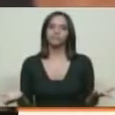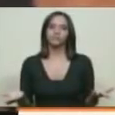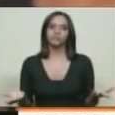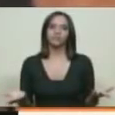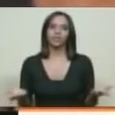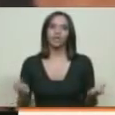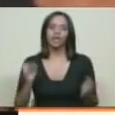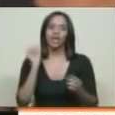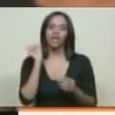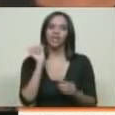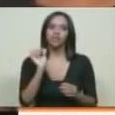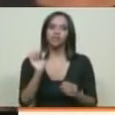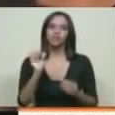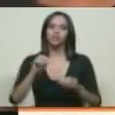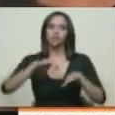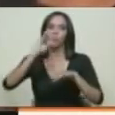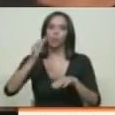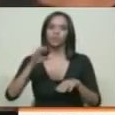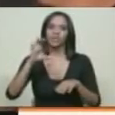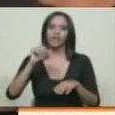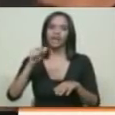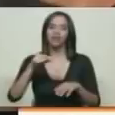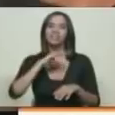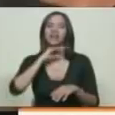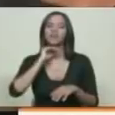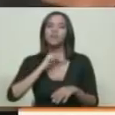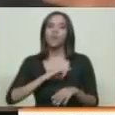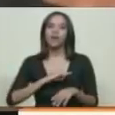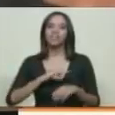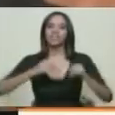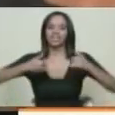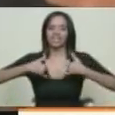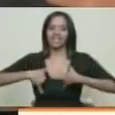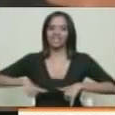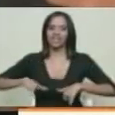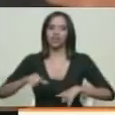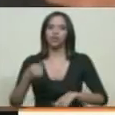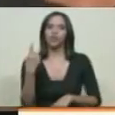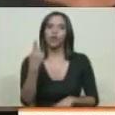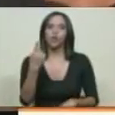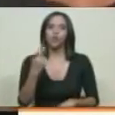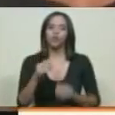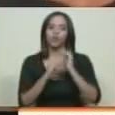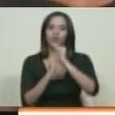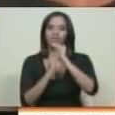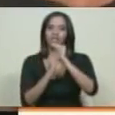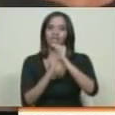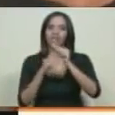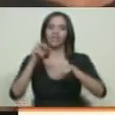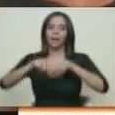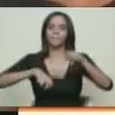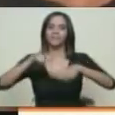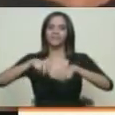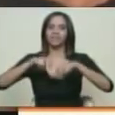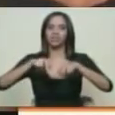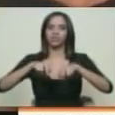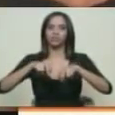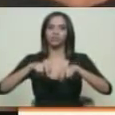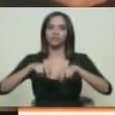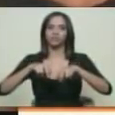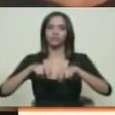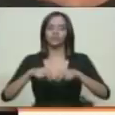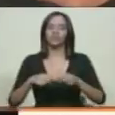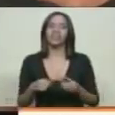en el punto Monte Carlo, la muerte del hijo de uno de los dirigentes campesinos. Igualmente como